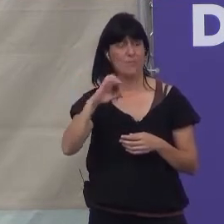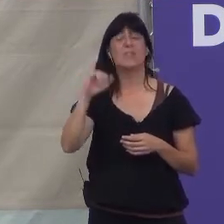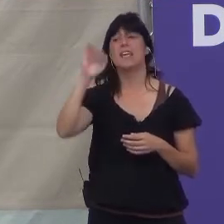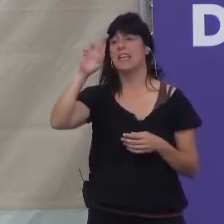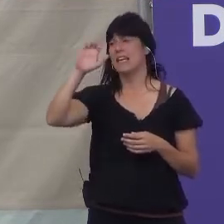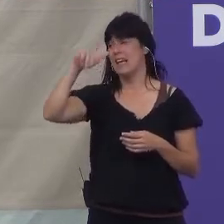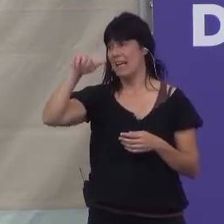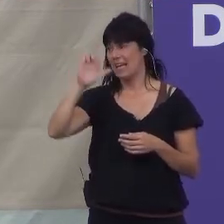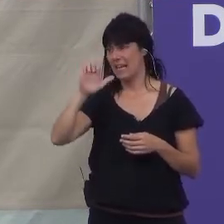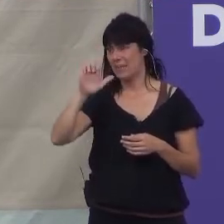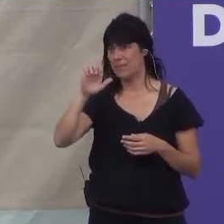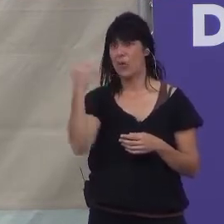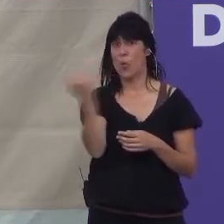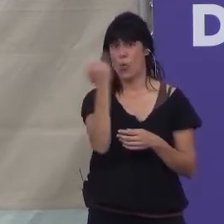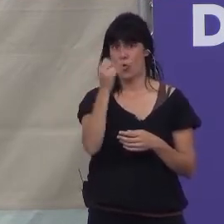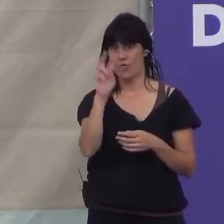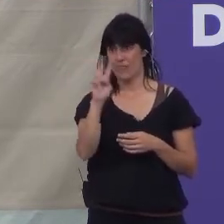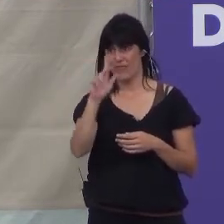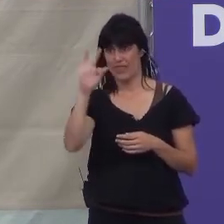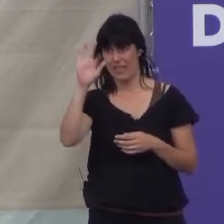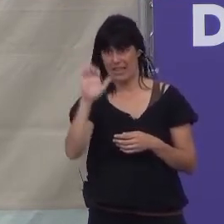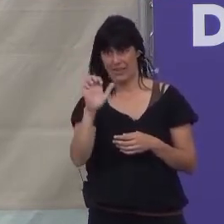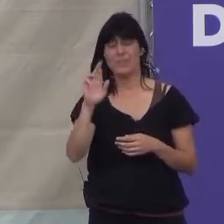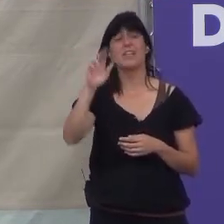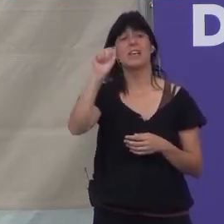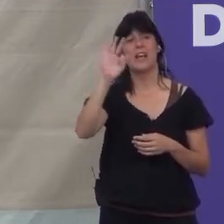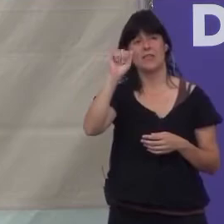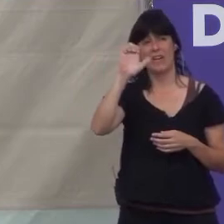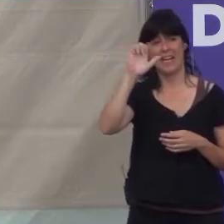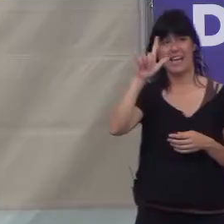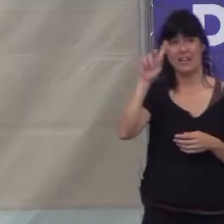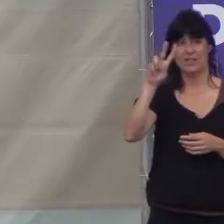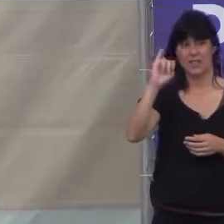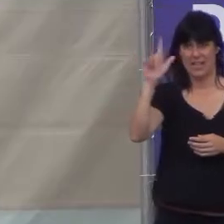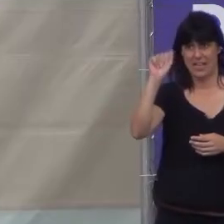Silva, Julio Vicente y Rafael Villalba.